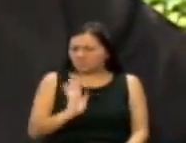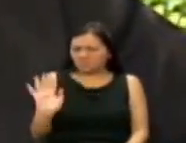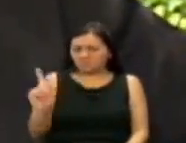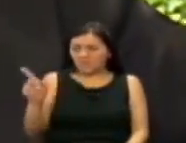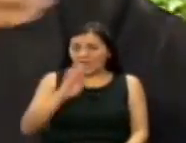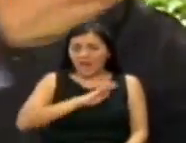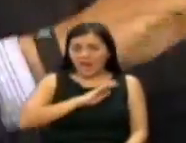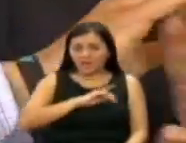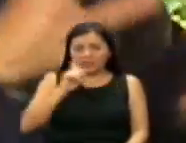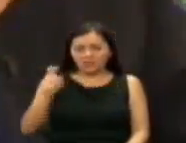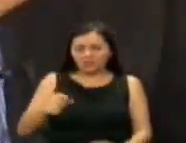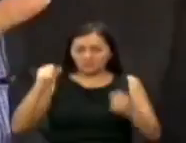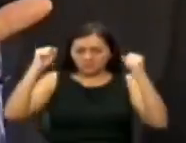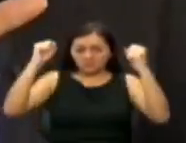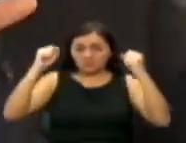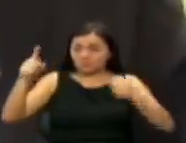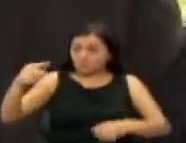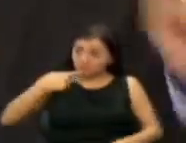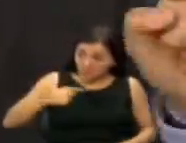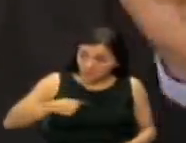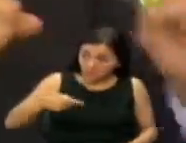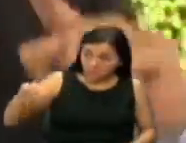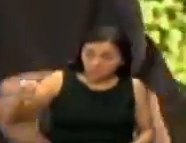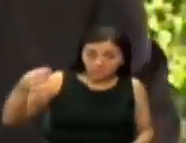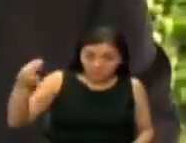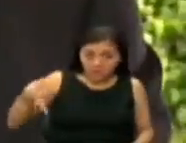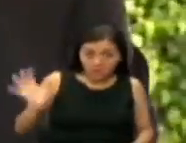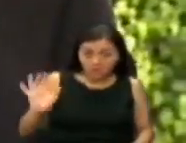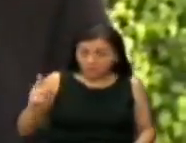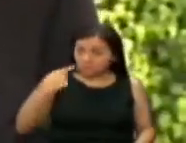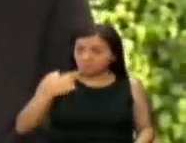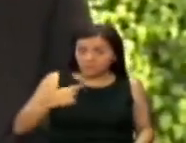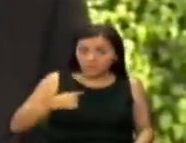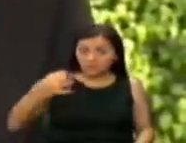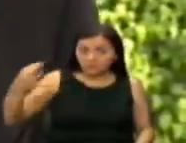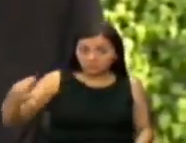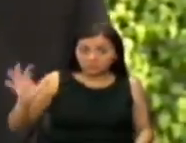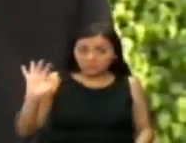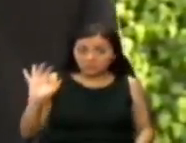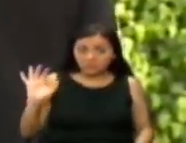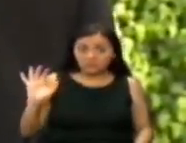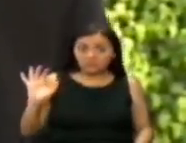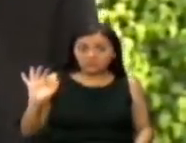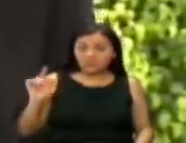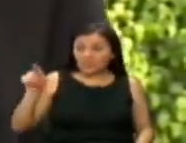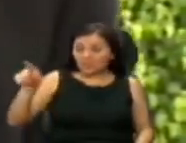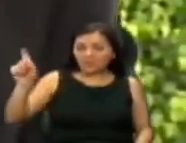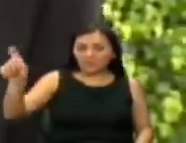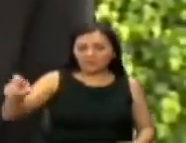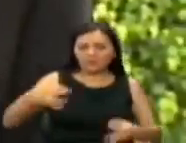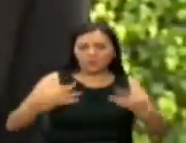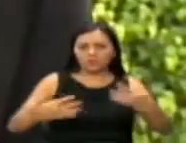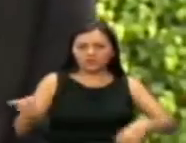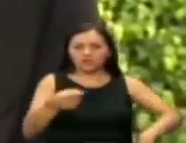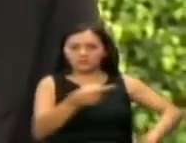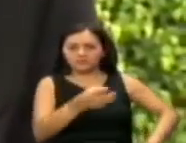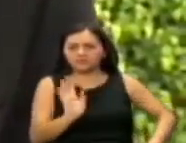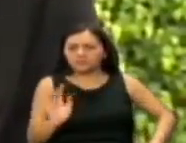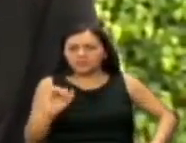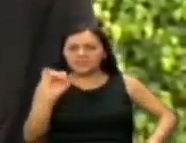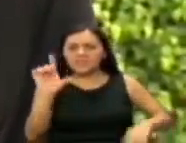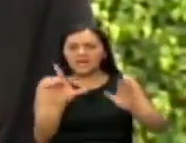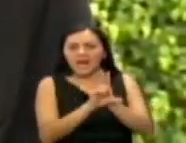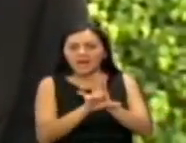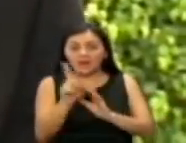dirigiendo la toma de una vía, si lo que usted me dice es correcto. Es más, si lo que usted me dice es correcto, ese tipo debe ser enjuiciado, porque eso es ilegal.